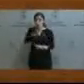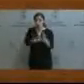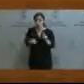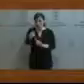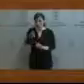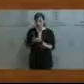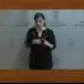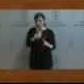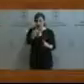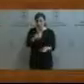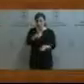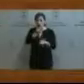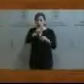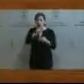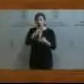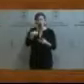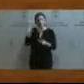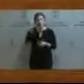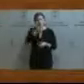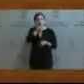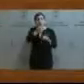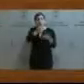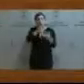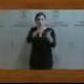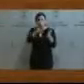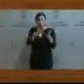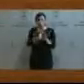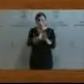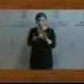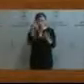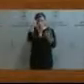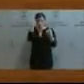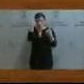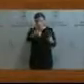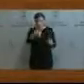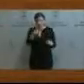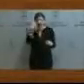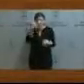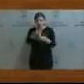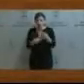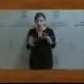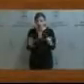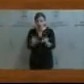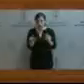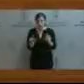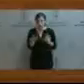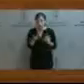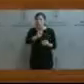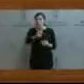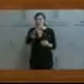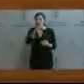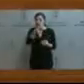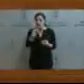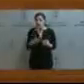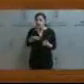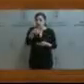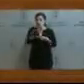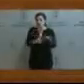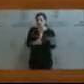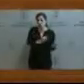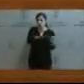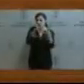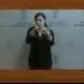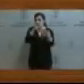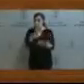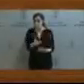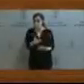desde aquí, le planteo alguna solución y ya verá usted lo que hace con ellas. Primero, completar, tras el proceso de traslados actual y